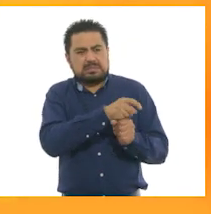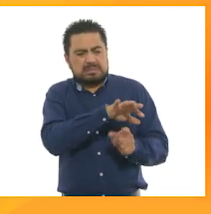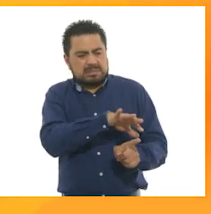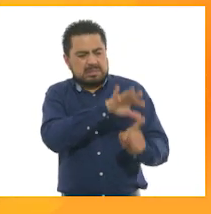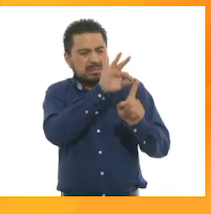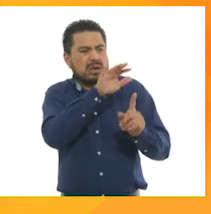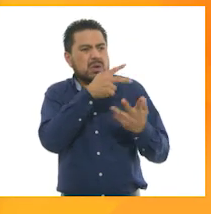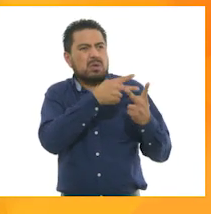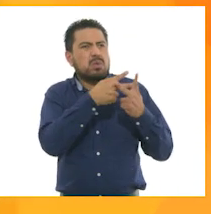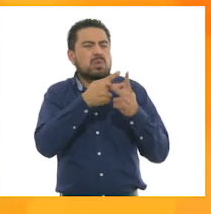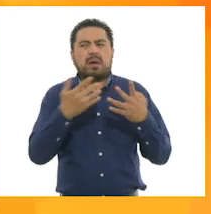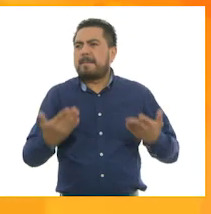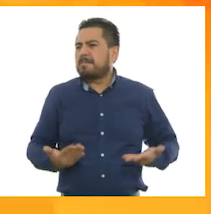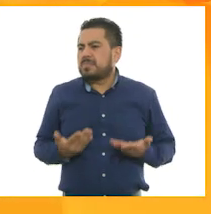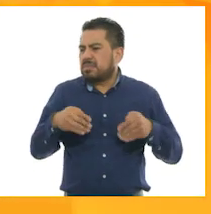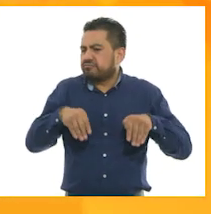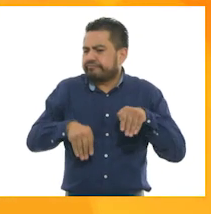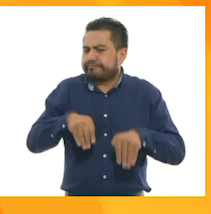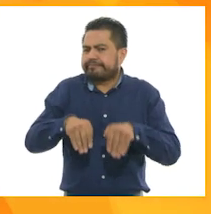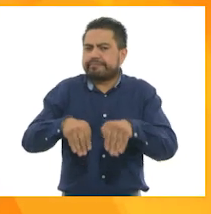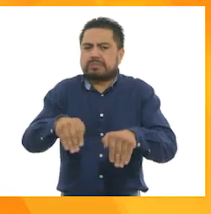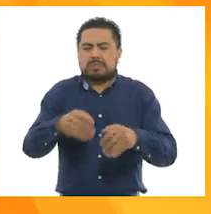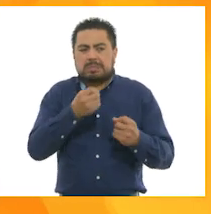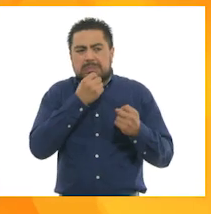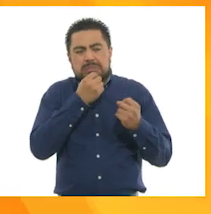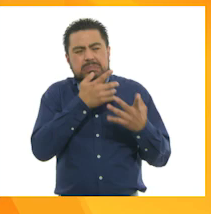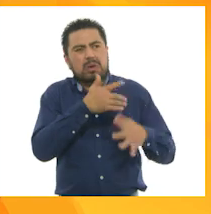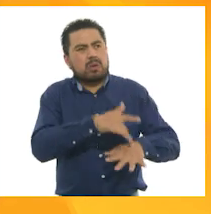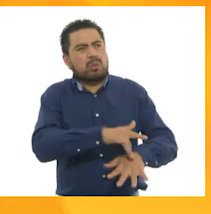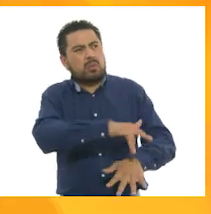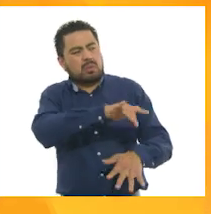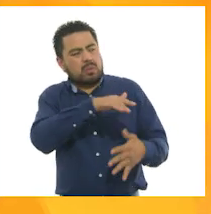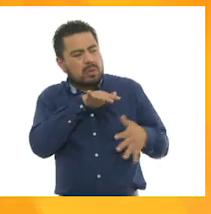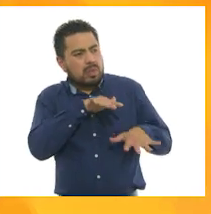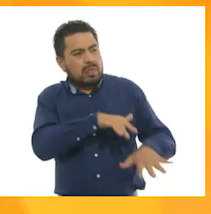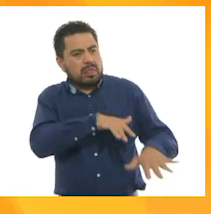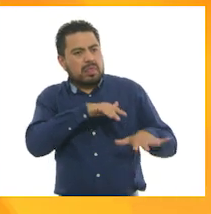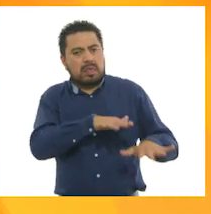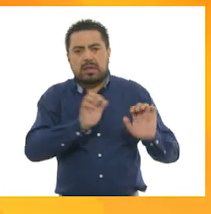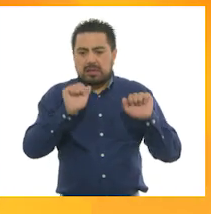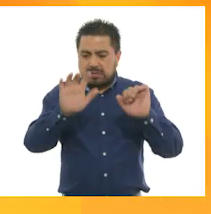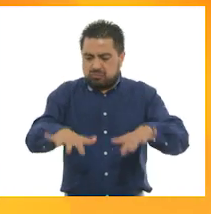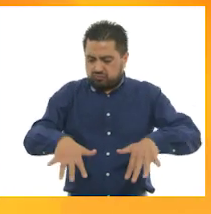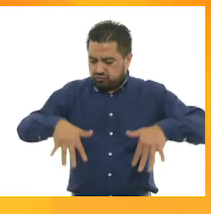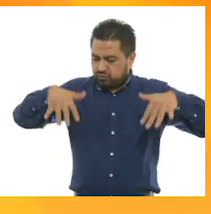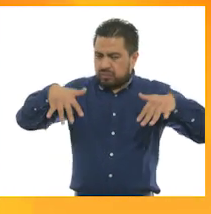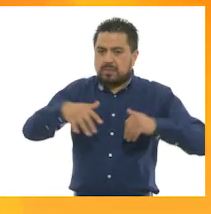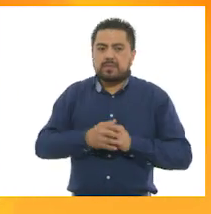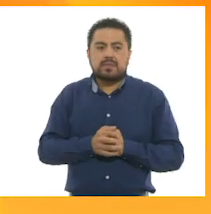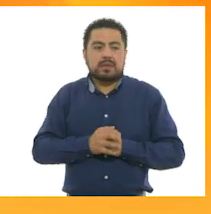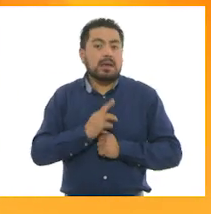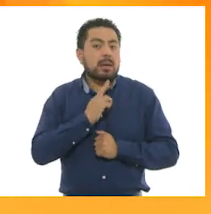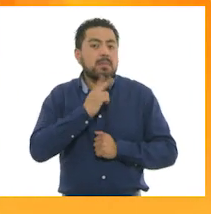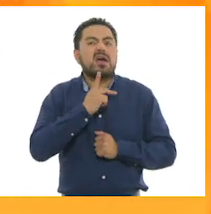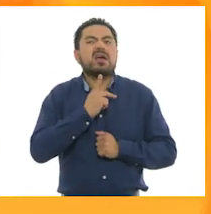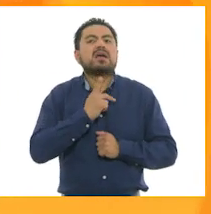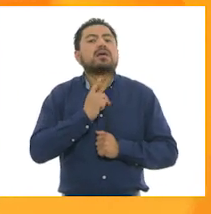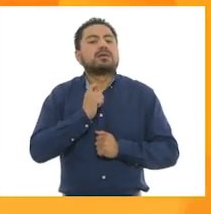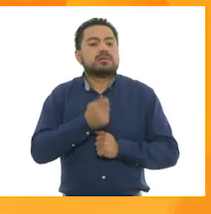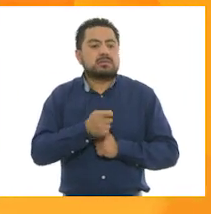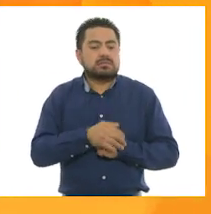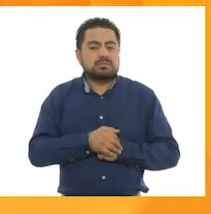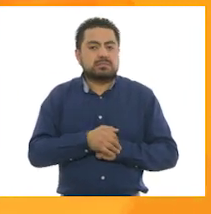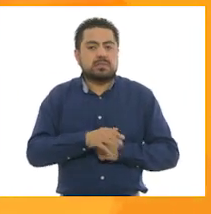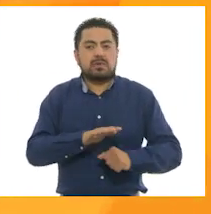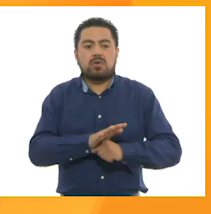una estrella de ballet. Brillaba sobre los escenarios. Y lo mejor de todo